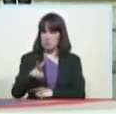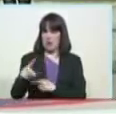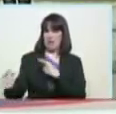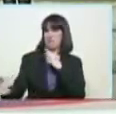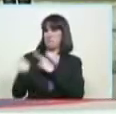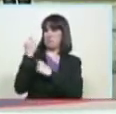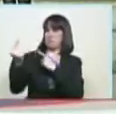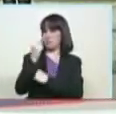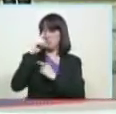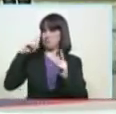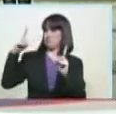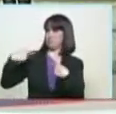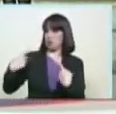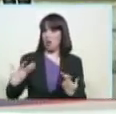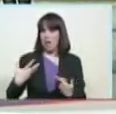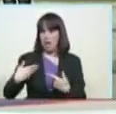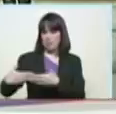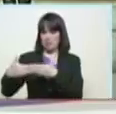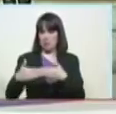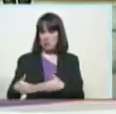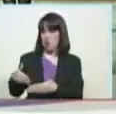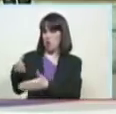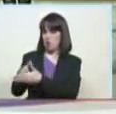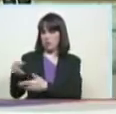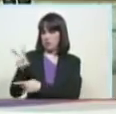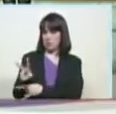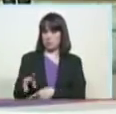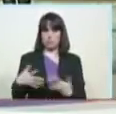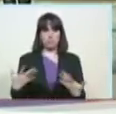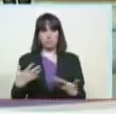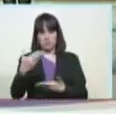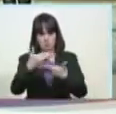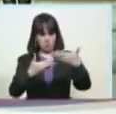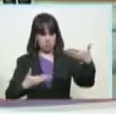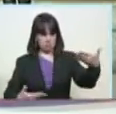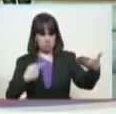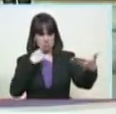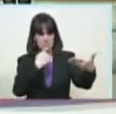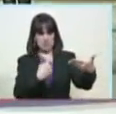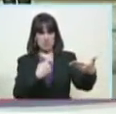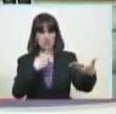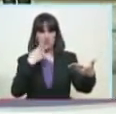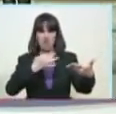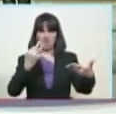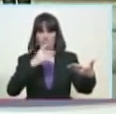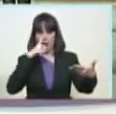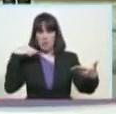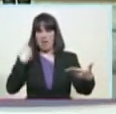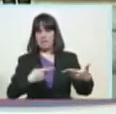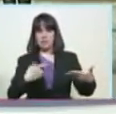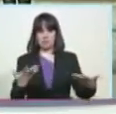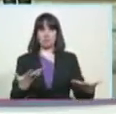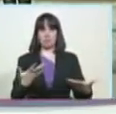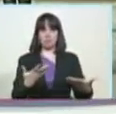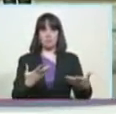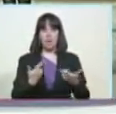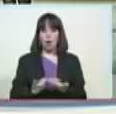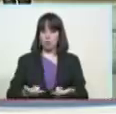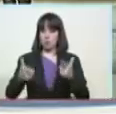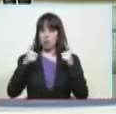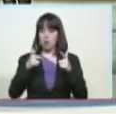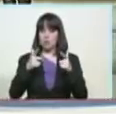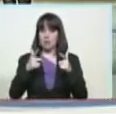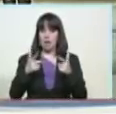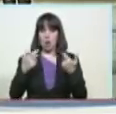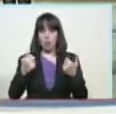y extraordinaria y dejó dejó vivo un decreto que faculta y autoriza